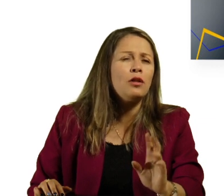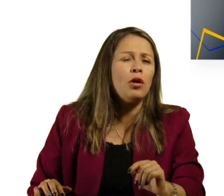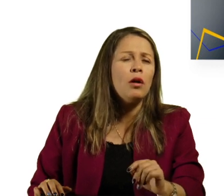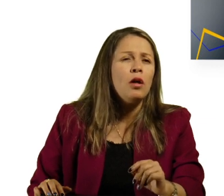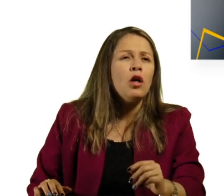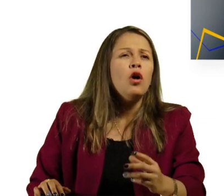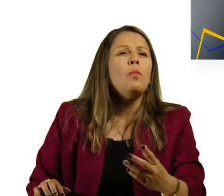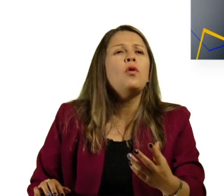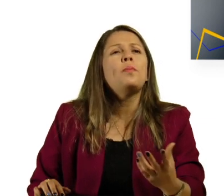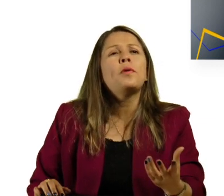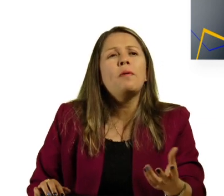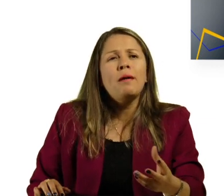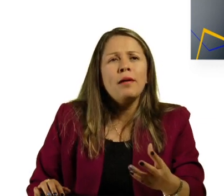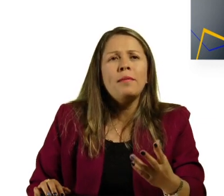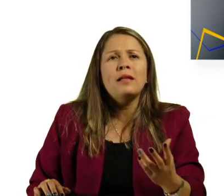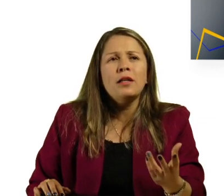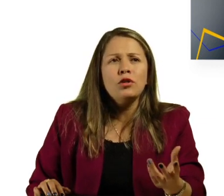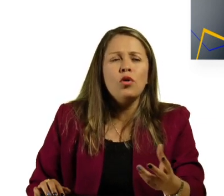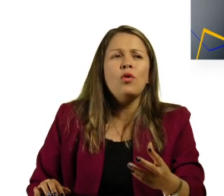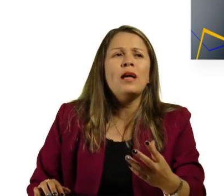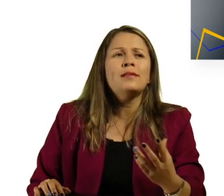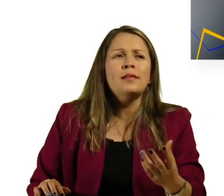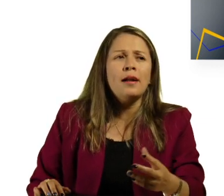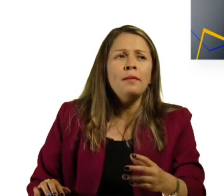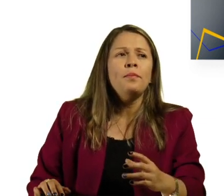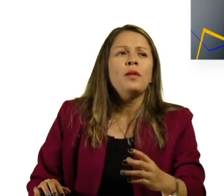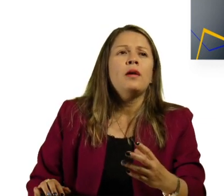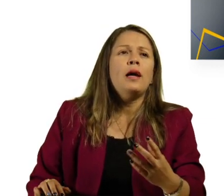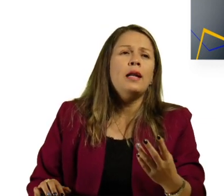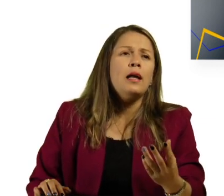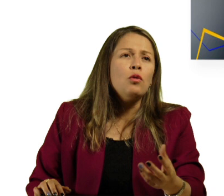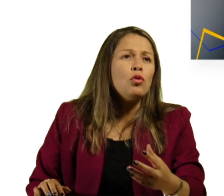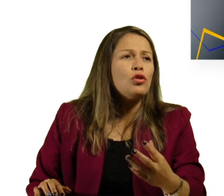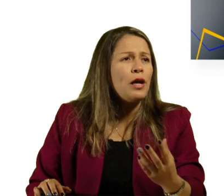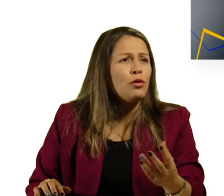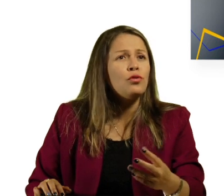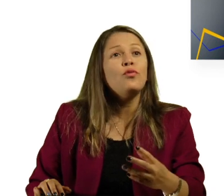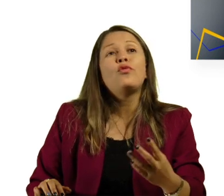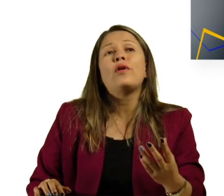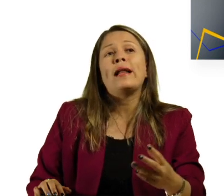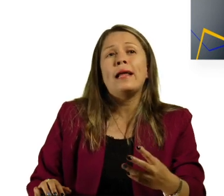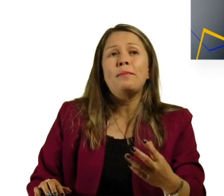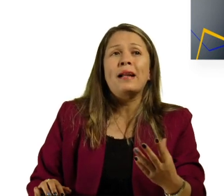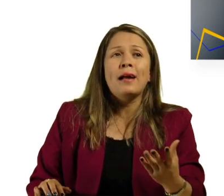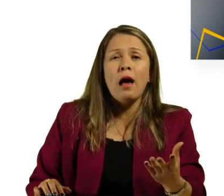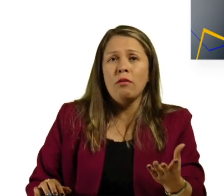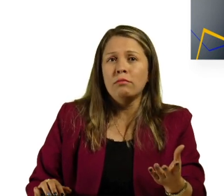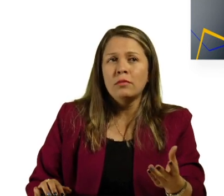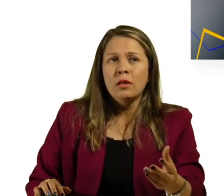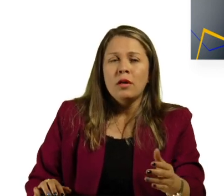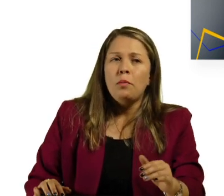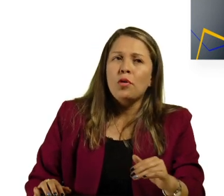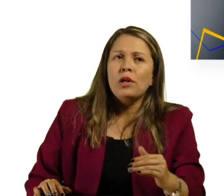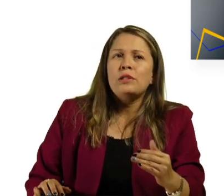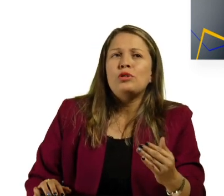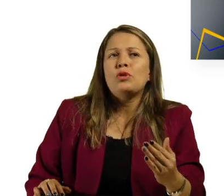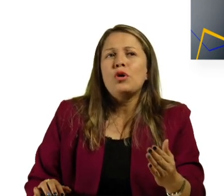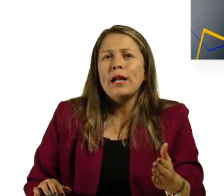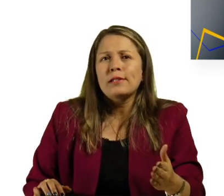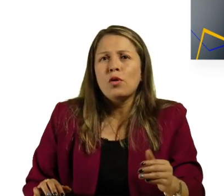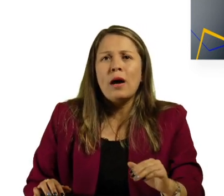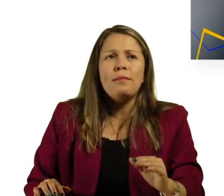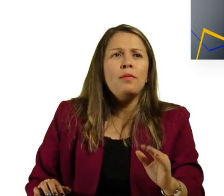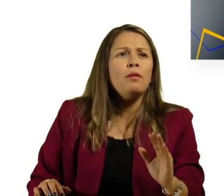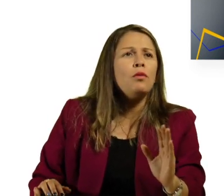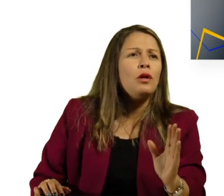mi sector, muy probablemente yo voy a estar en algunos años fuera del mercado. Porque si yo